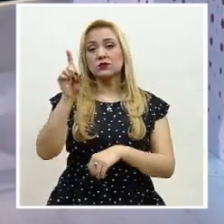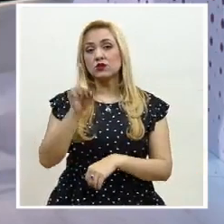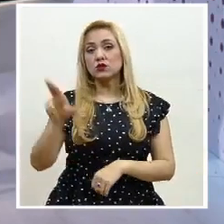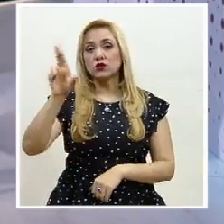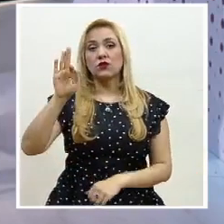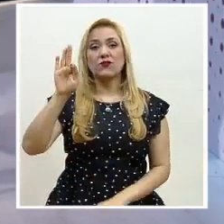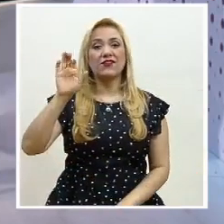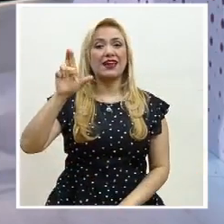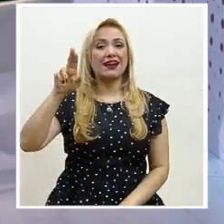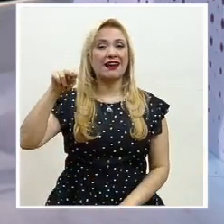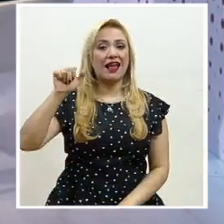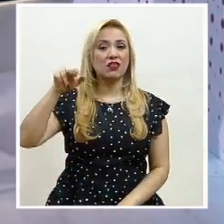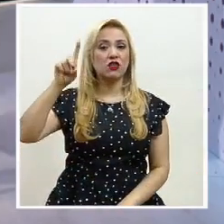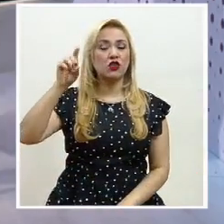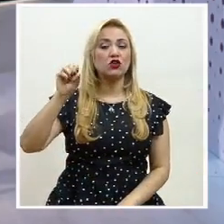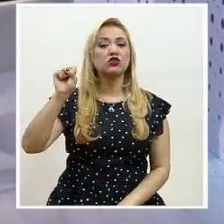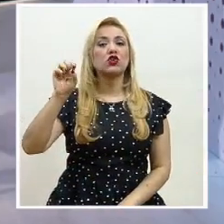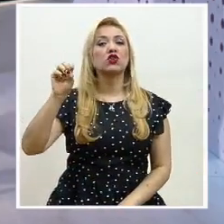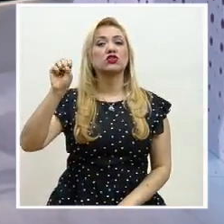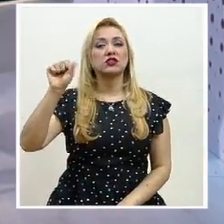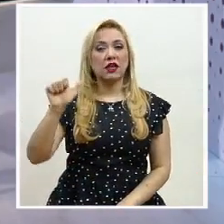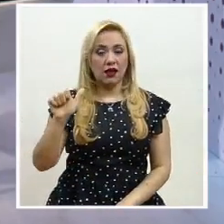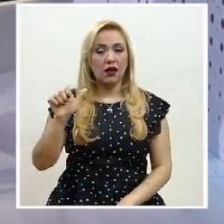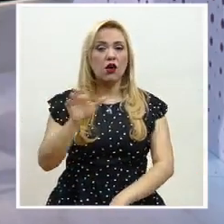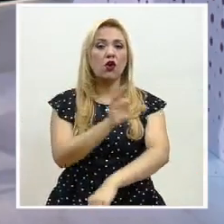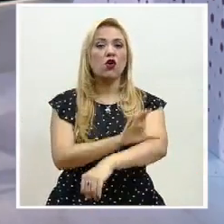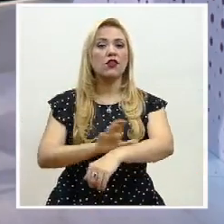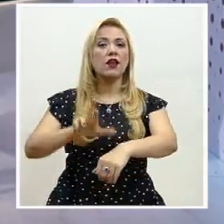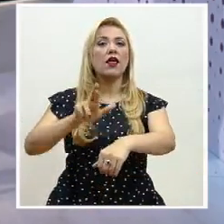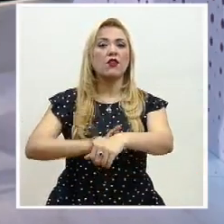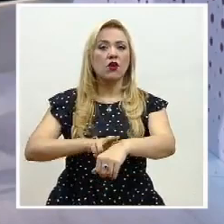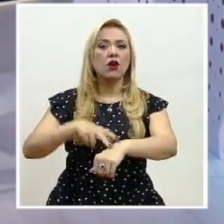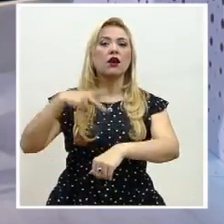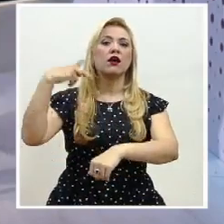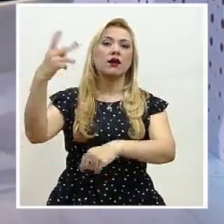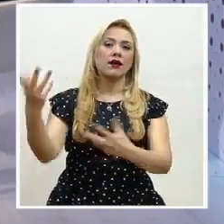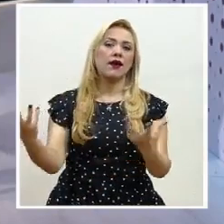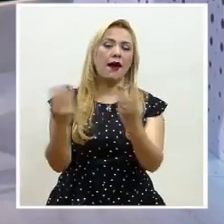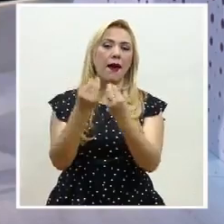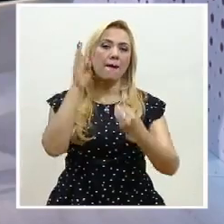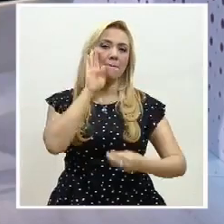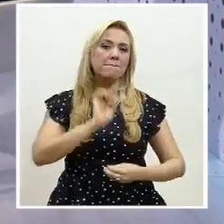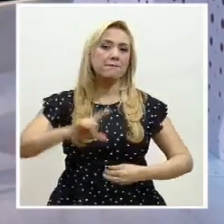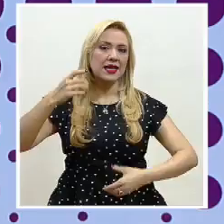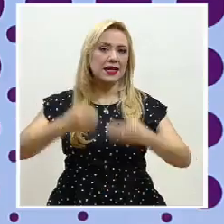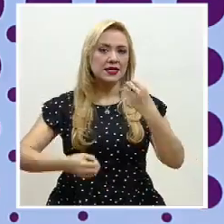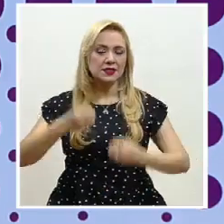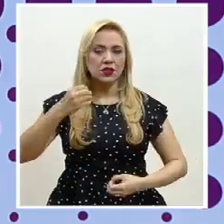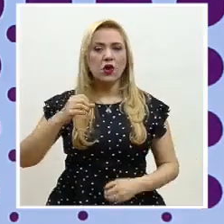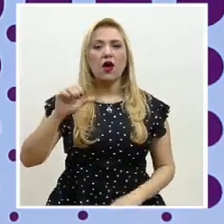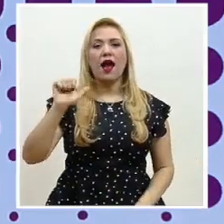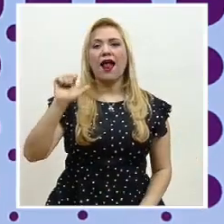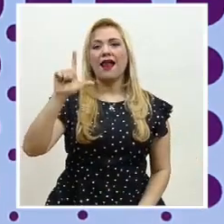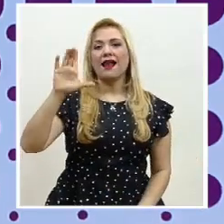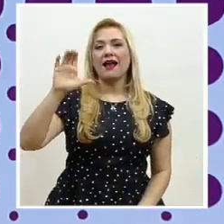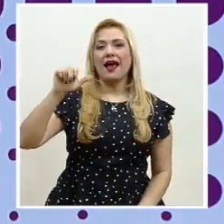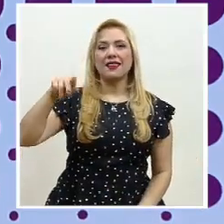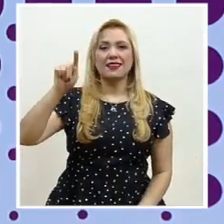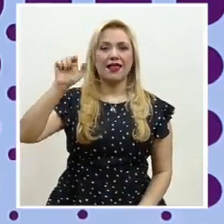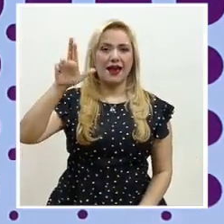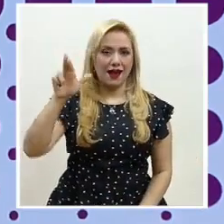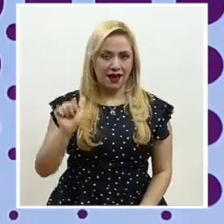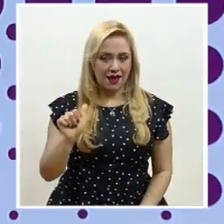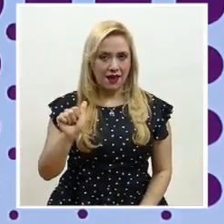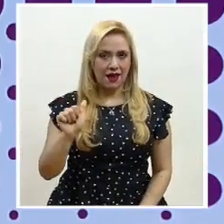Sosa Pastrana, quien es secretario de Estudio y Cuenta, coordinador de ponencia de la ponencia del ministro González Alcántara, aquí en la Suprema Corte. Es